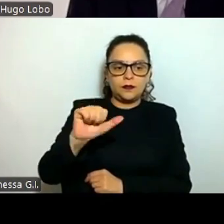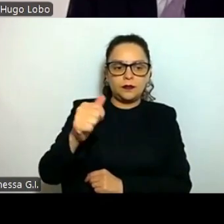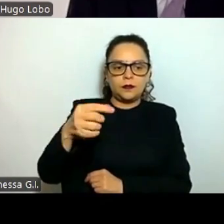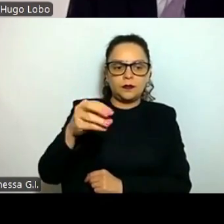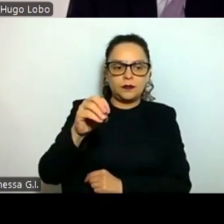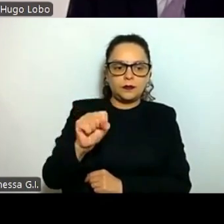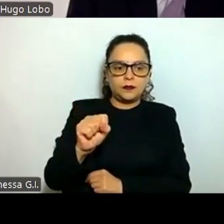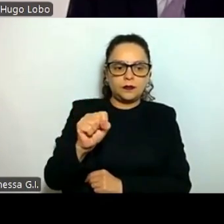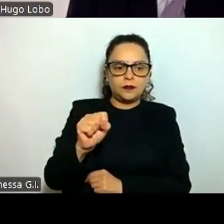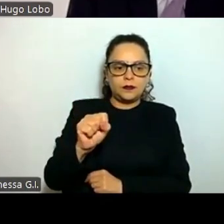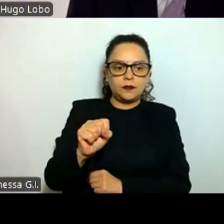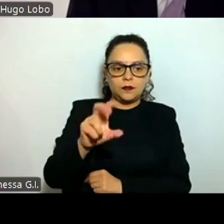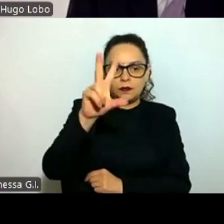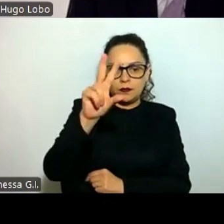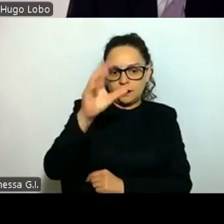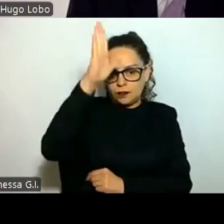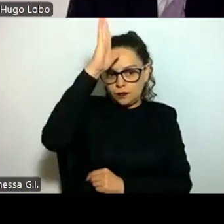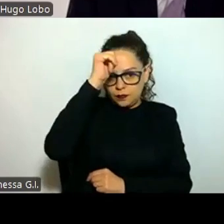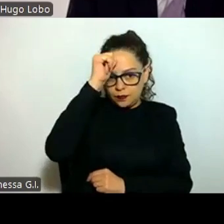Gabriela ha salido en contra.